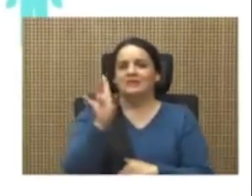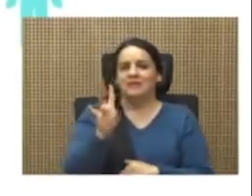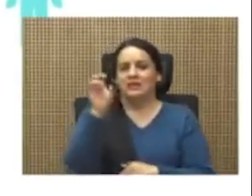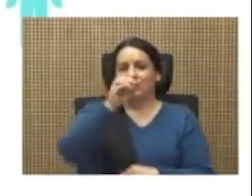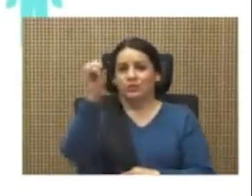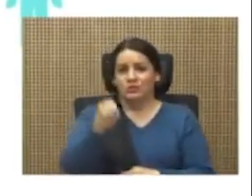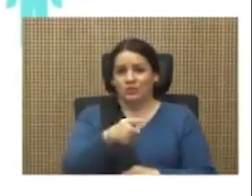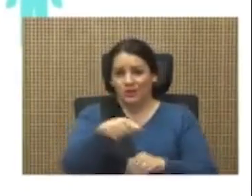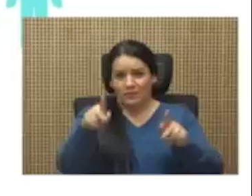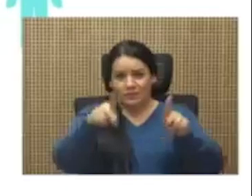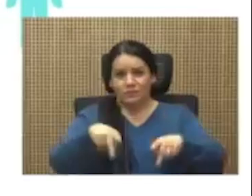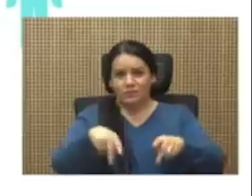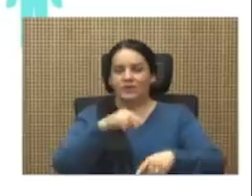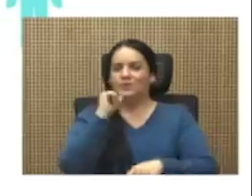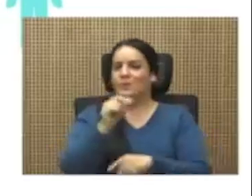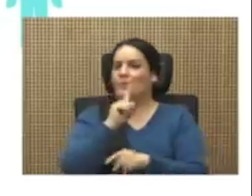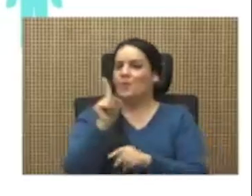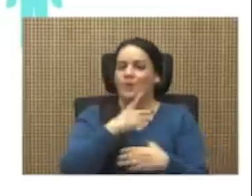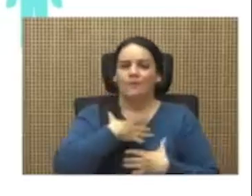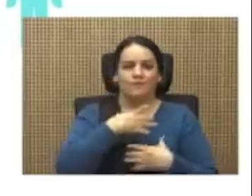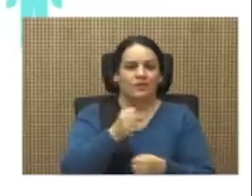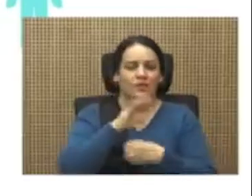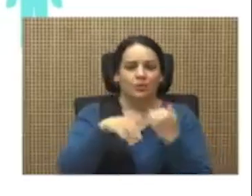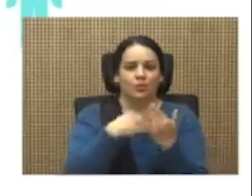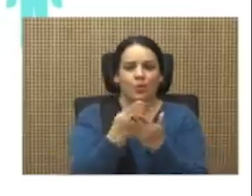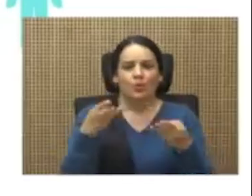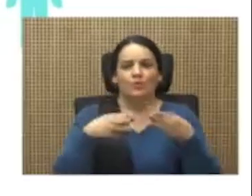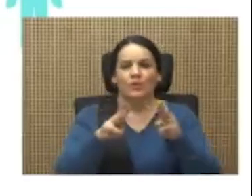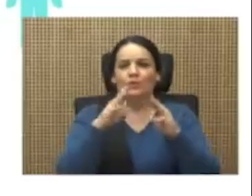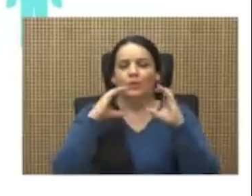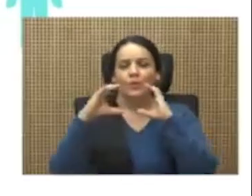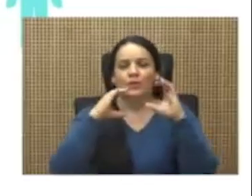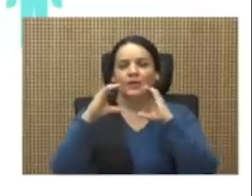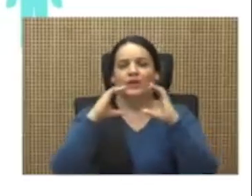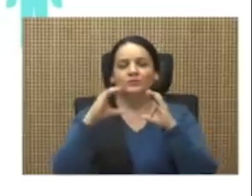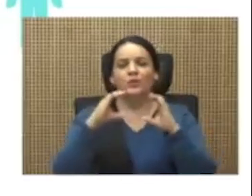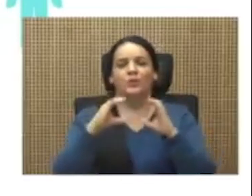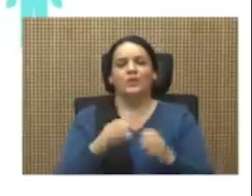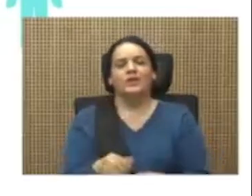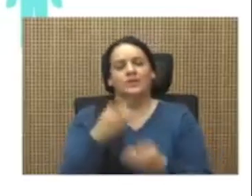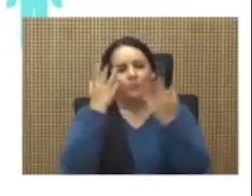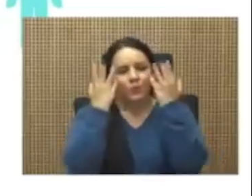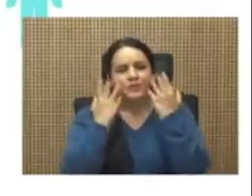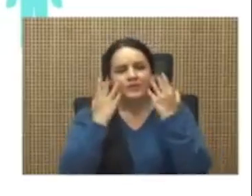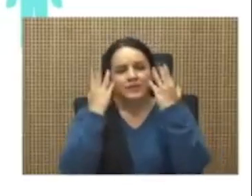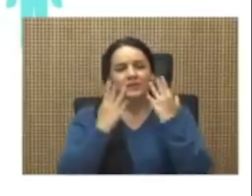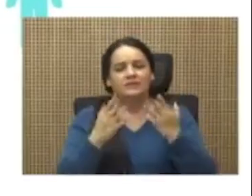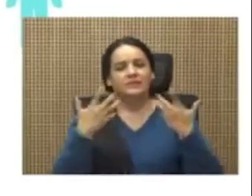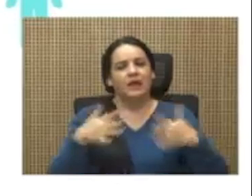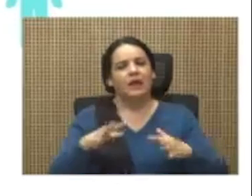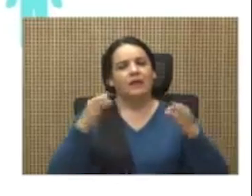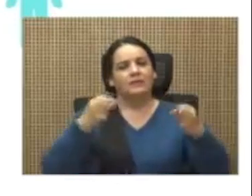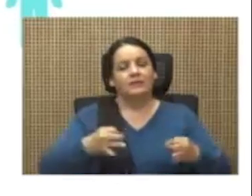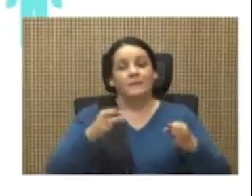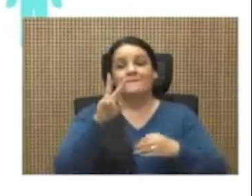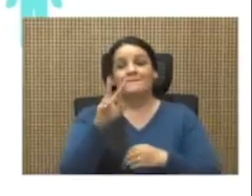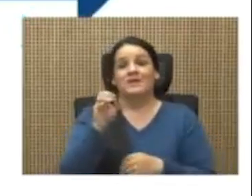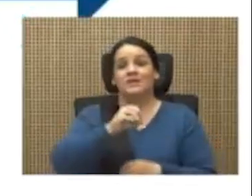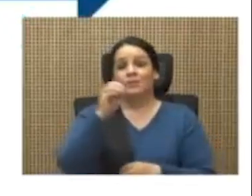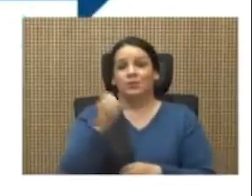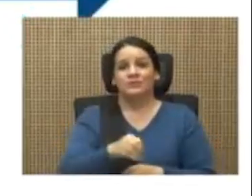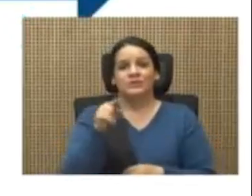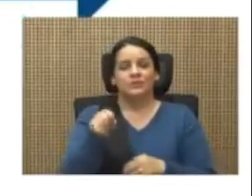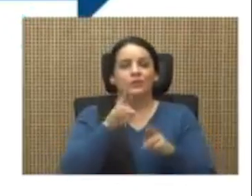ciudadanos desconfía de todos los medios de comunicación es muy triste constatar que un 20%